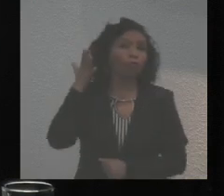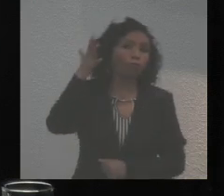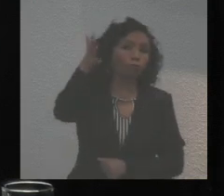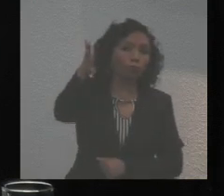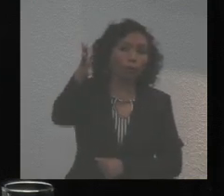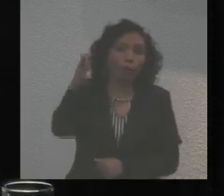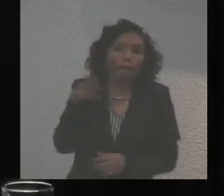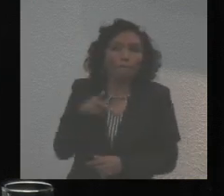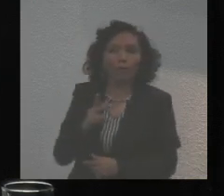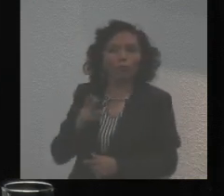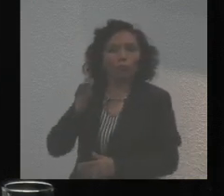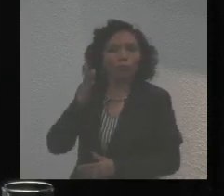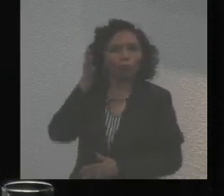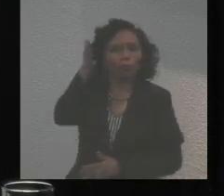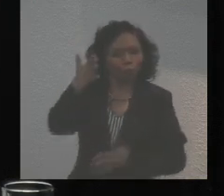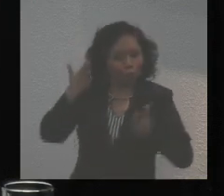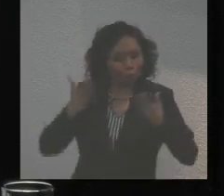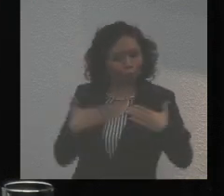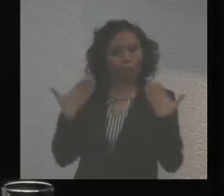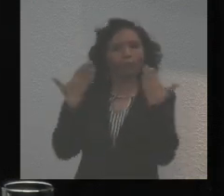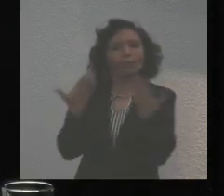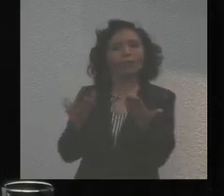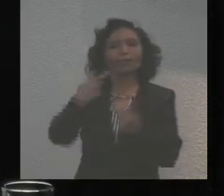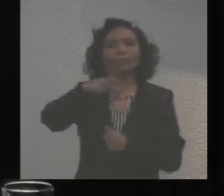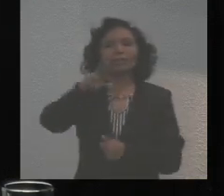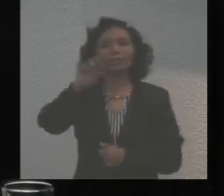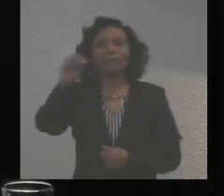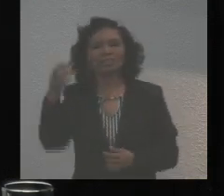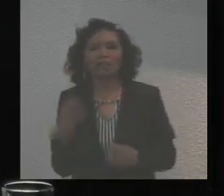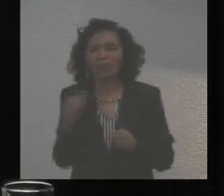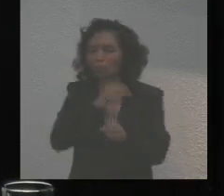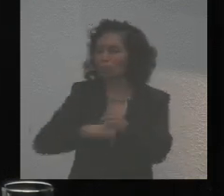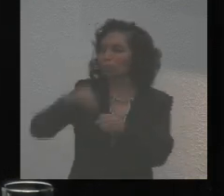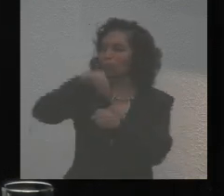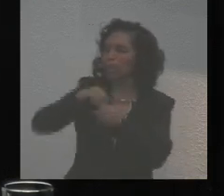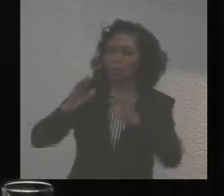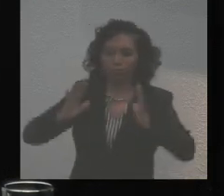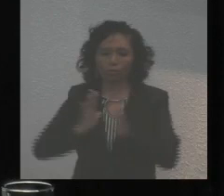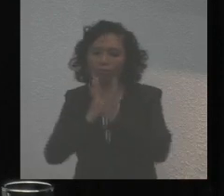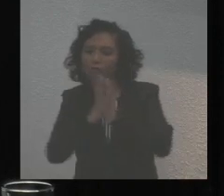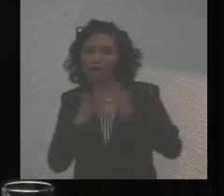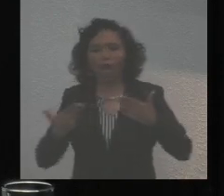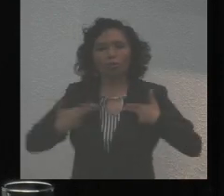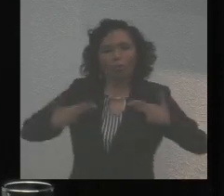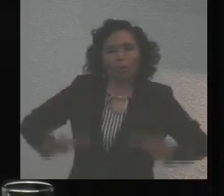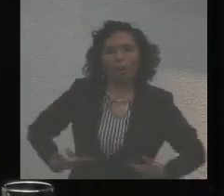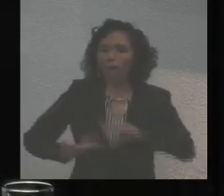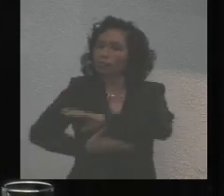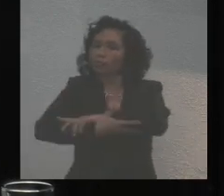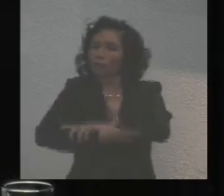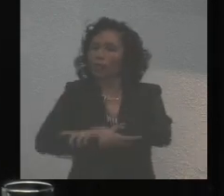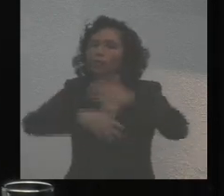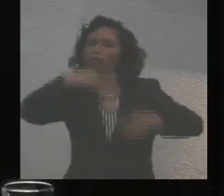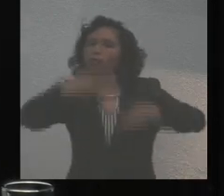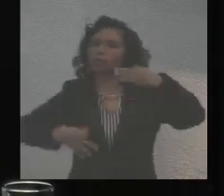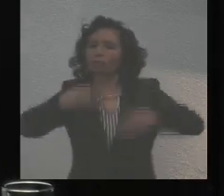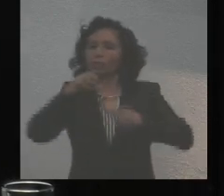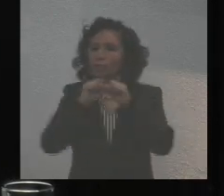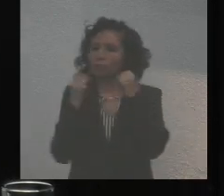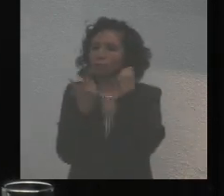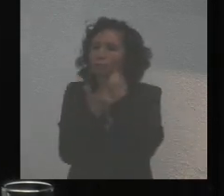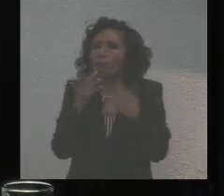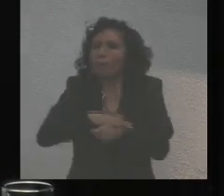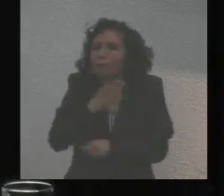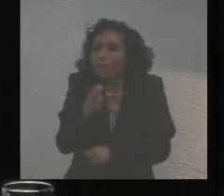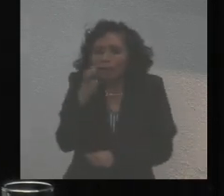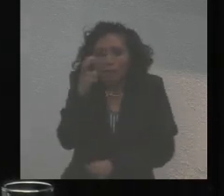un futuro confiable, de un Quintana Roo incluyente, participativo, solidario, humano y con justicia social. Porque